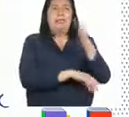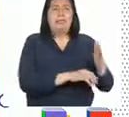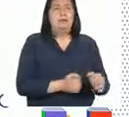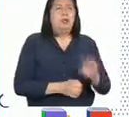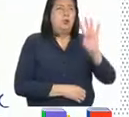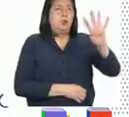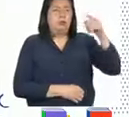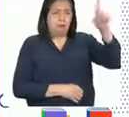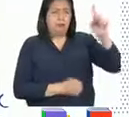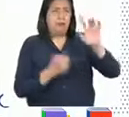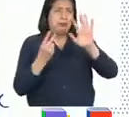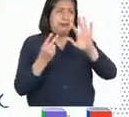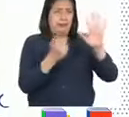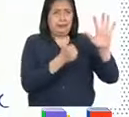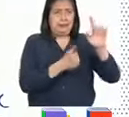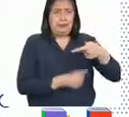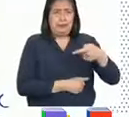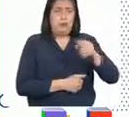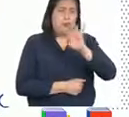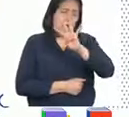de